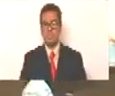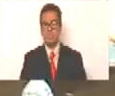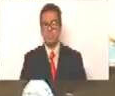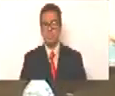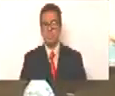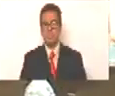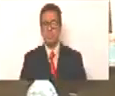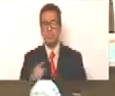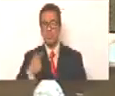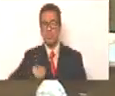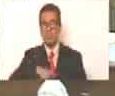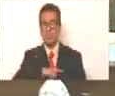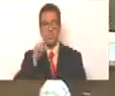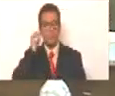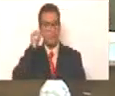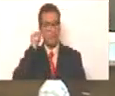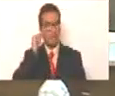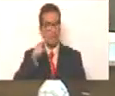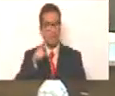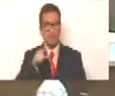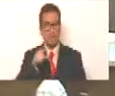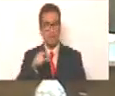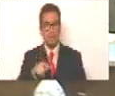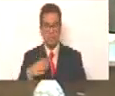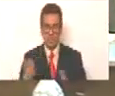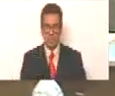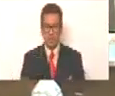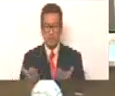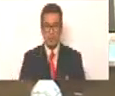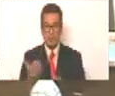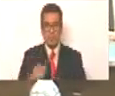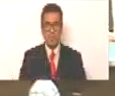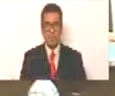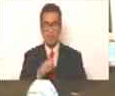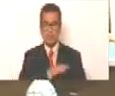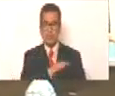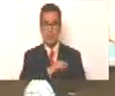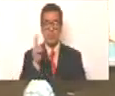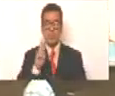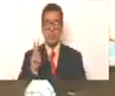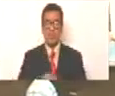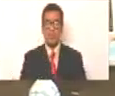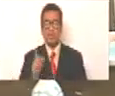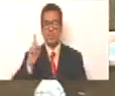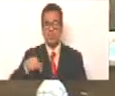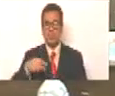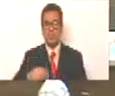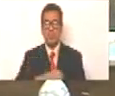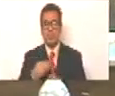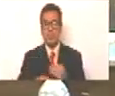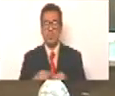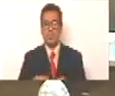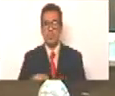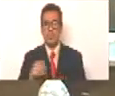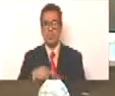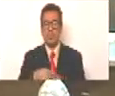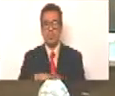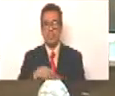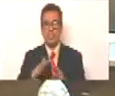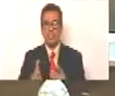mujeres somos el motor fundamental de la sociedad venezolana. También así debemos buscar erradicar la violencia de género,